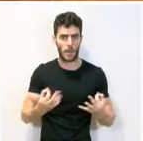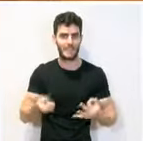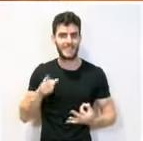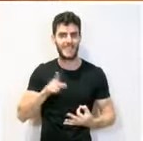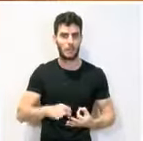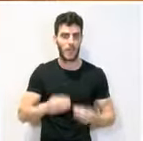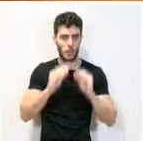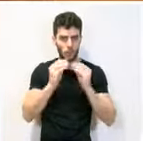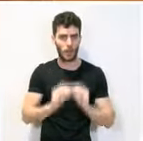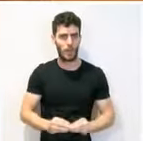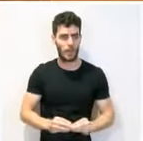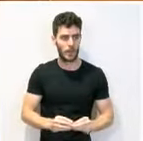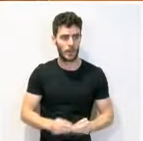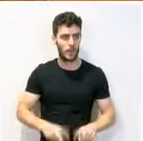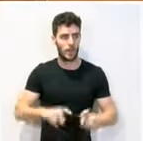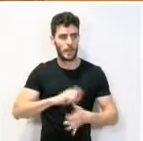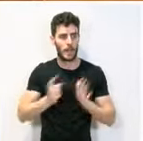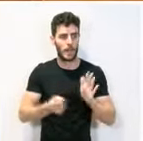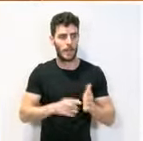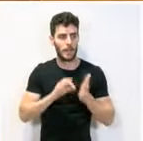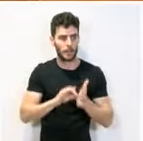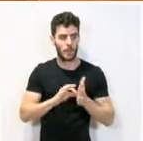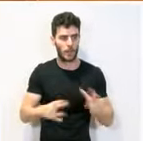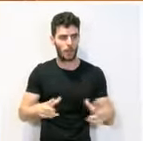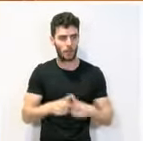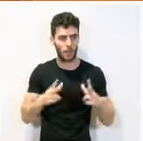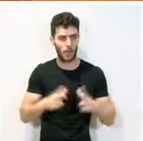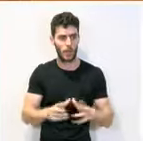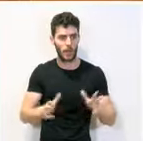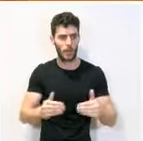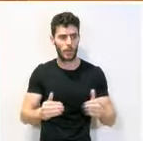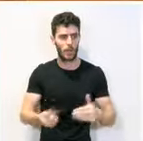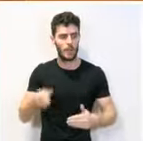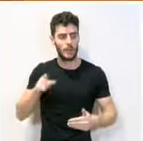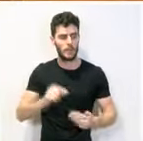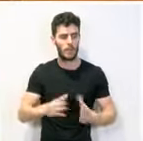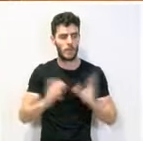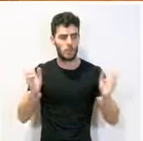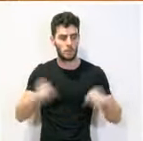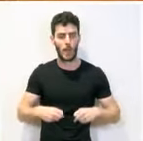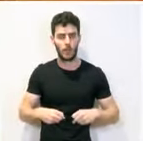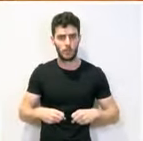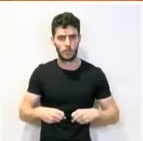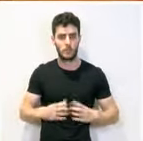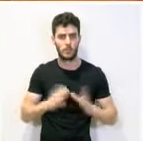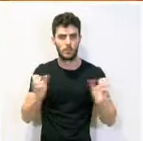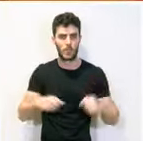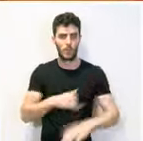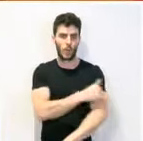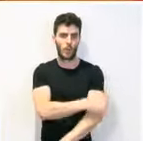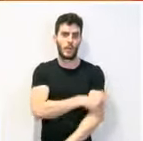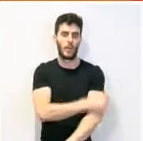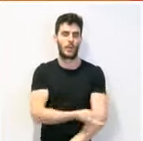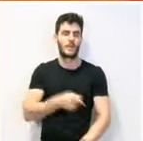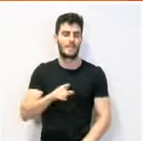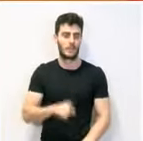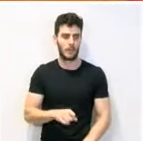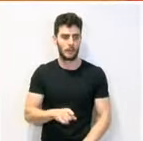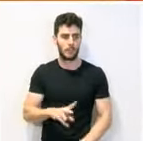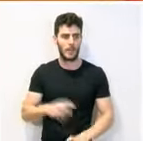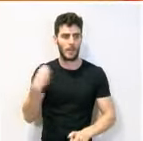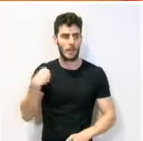esa modificación de la Ley de Servicios Sociales, que brilla por su ausencia, también acordada en ese pacto de gobierno, y de esa no nos